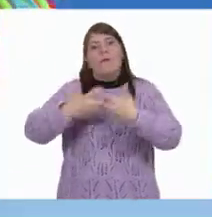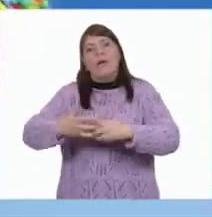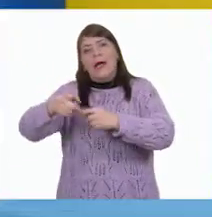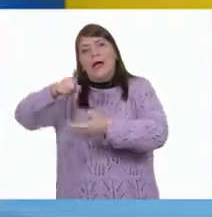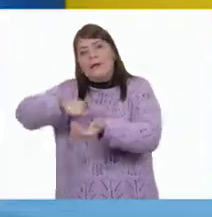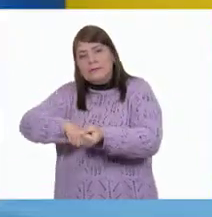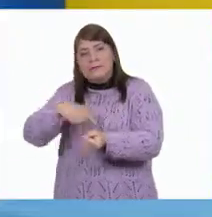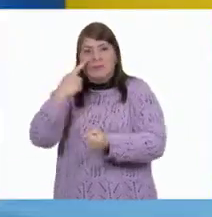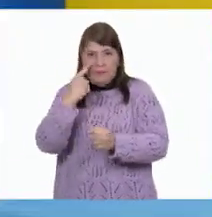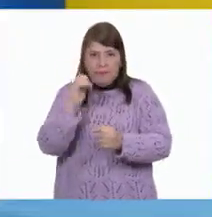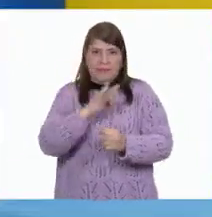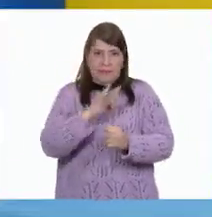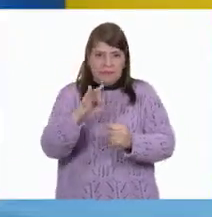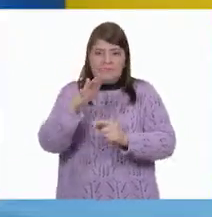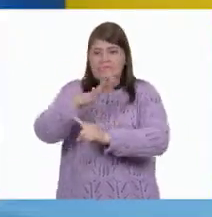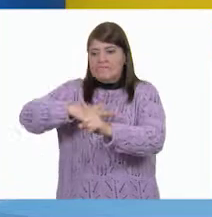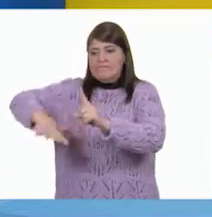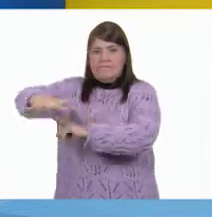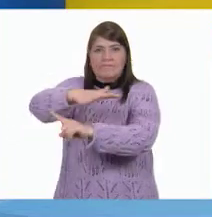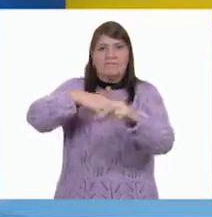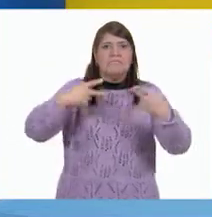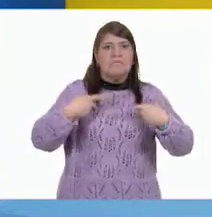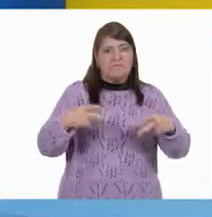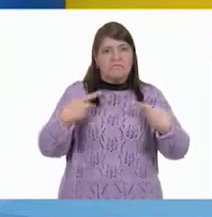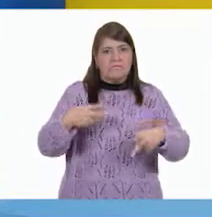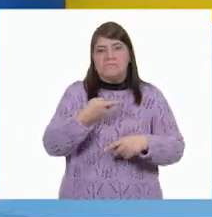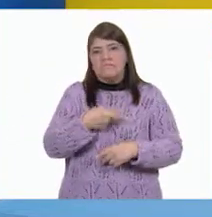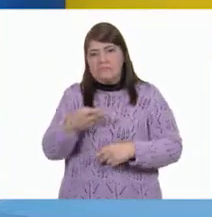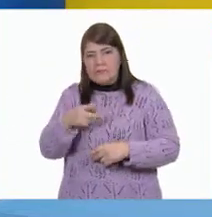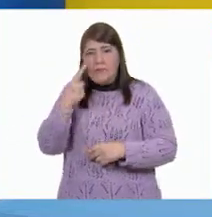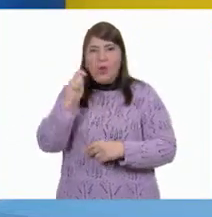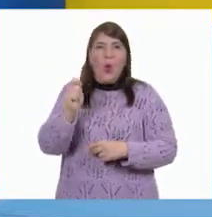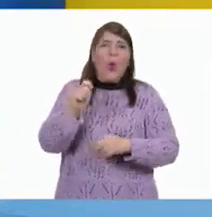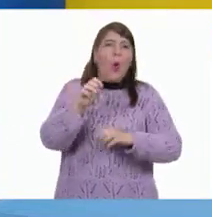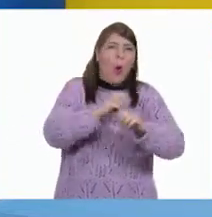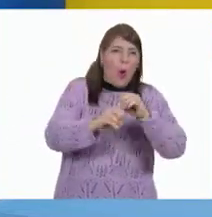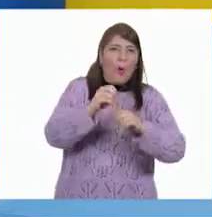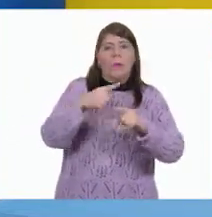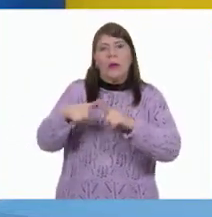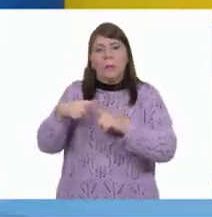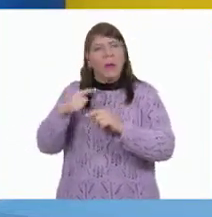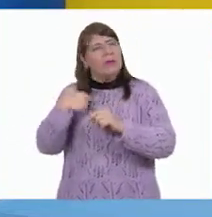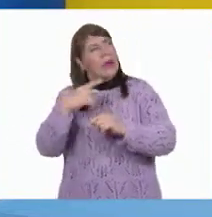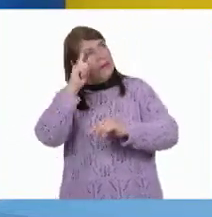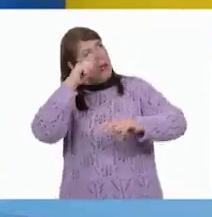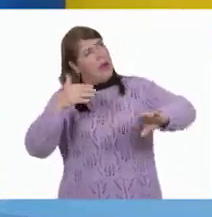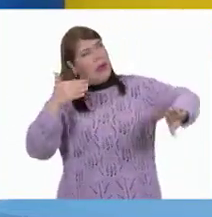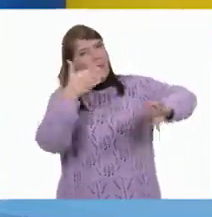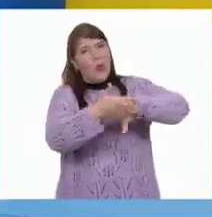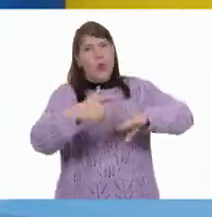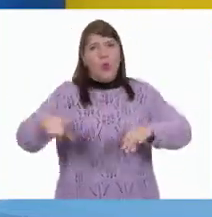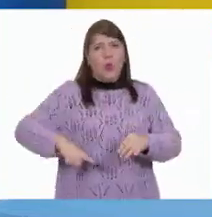entonces la versión de los sectores populares, que fueron ellos quienes se levantaron contra este régimen dictatorial.